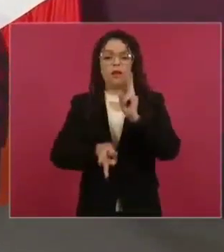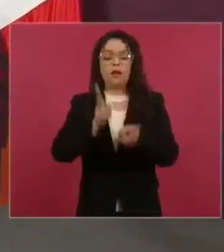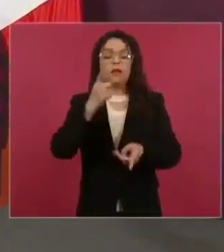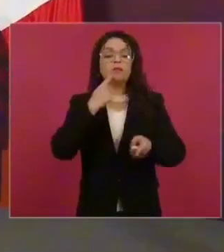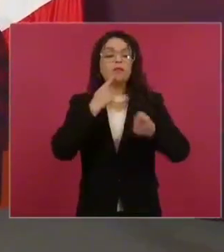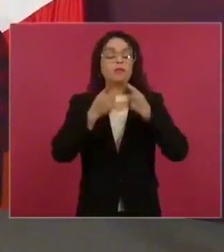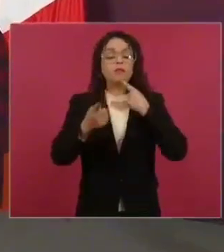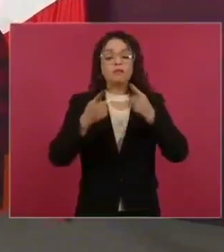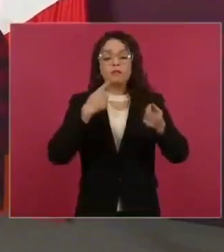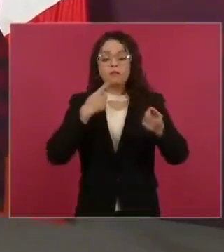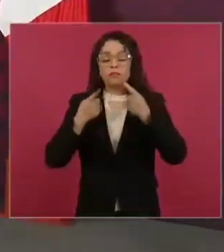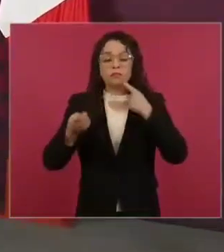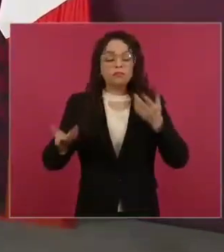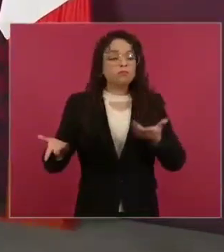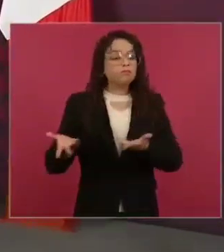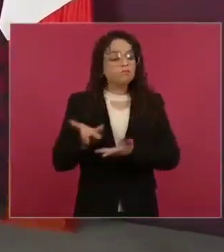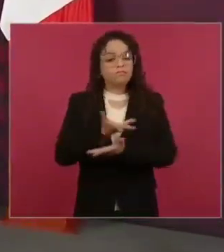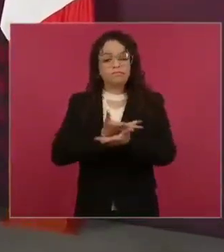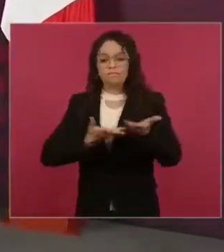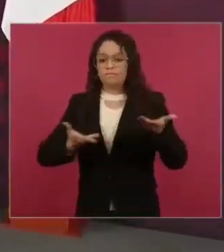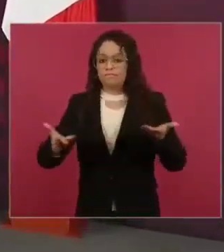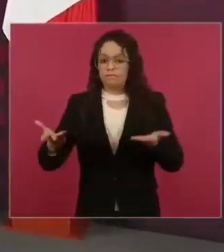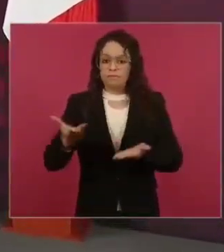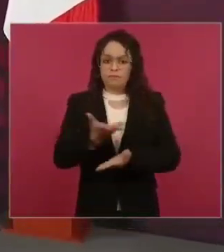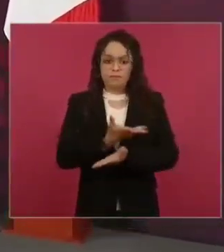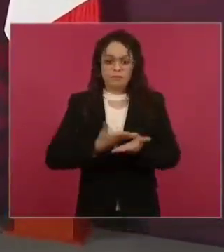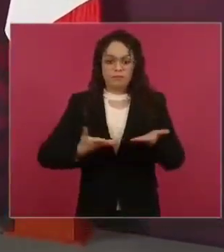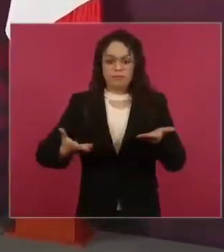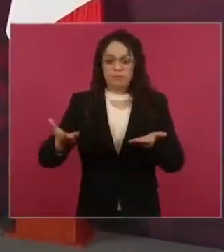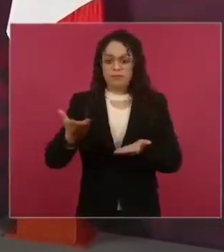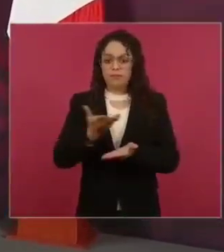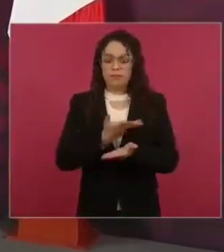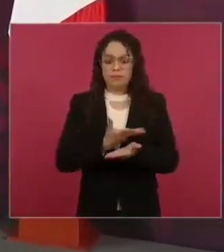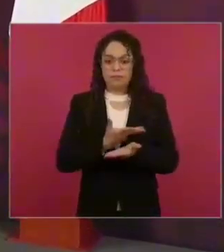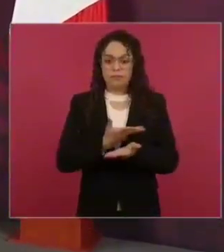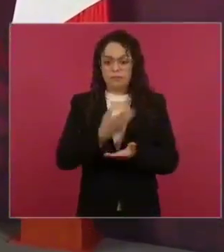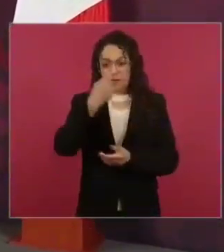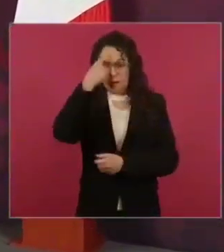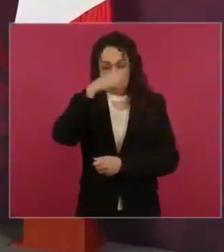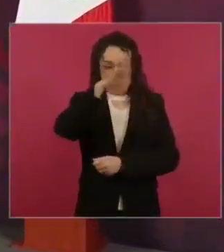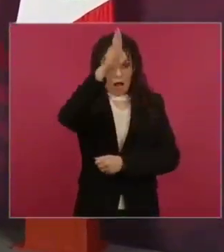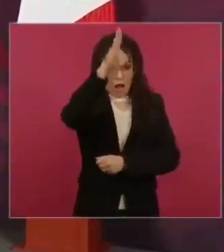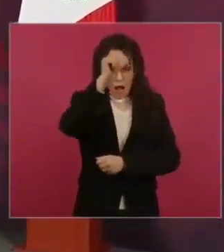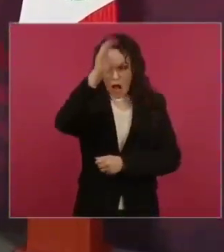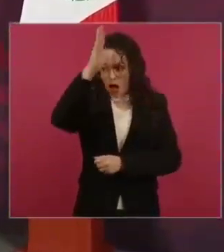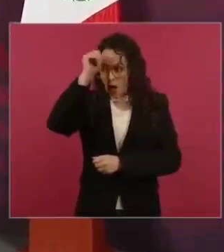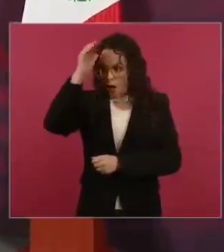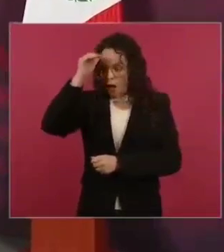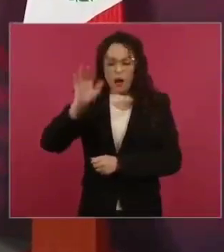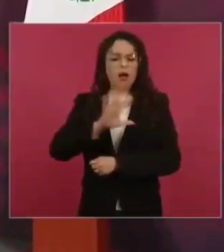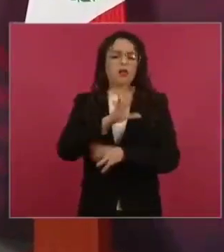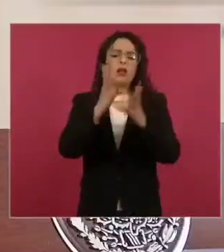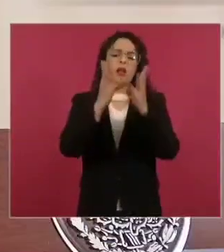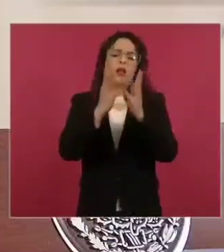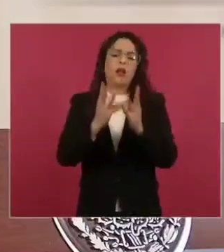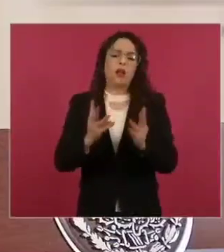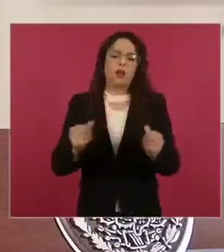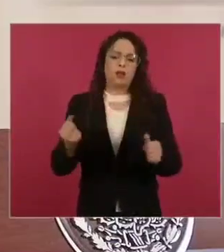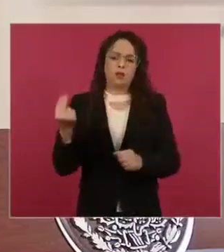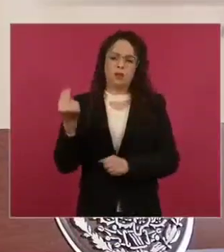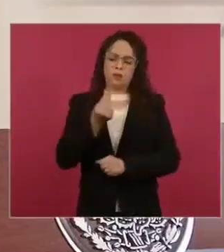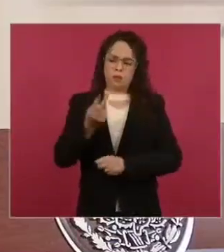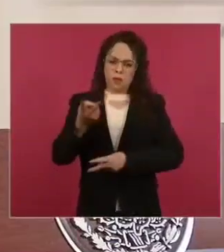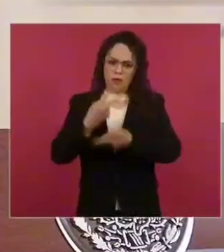Derecho, pero es una gritona, lo sabes. No es una ofensa, es una gritona. Se la pasa gritando en el Senado. No se entiende ni ella misma. En cambio, Claudia es más